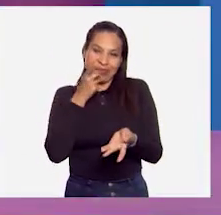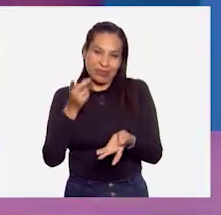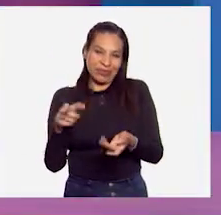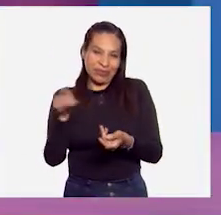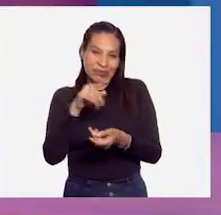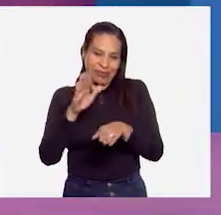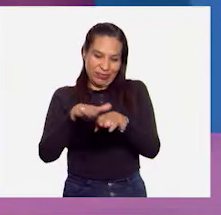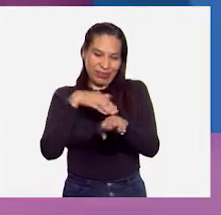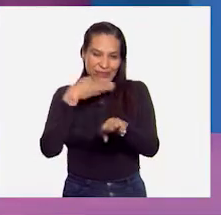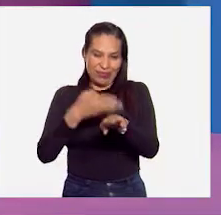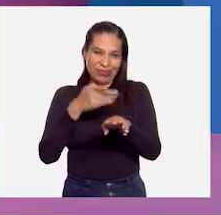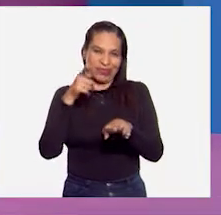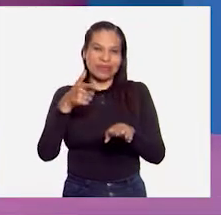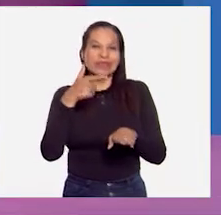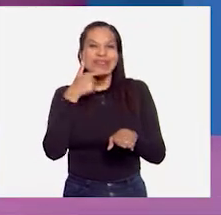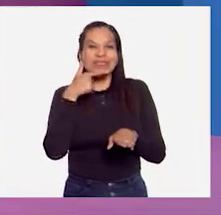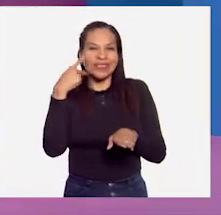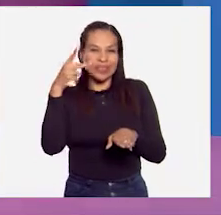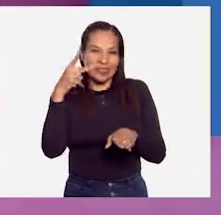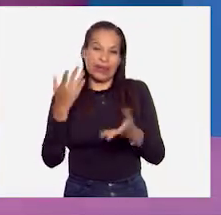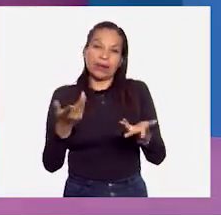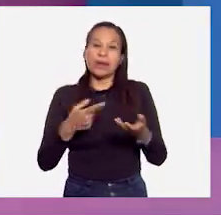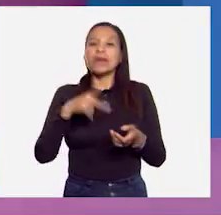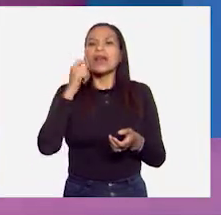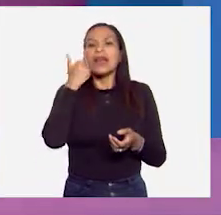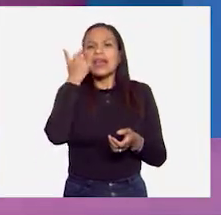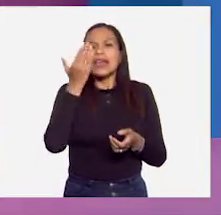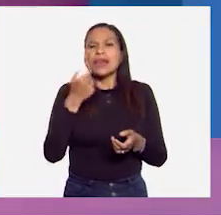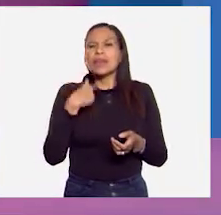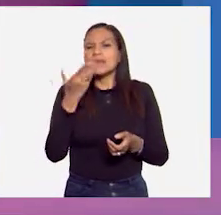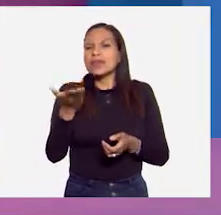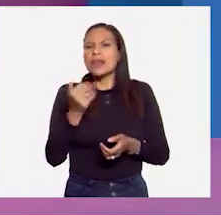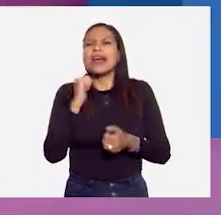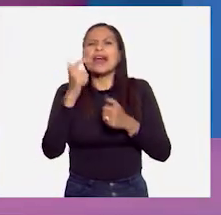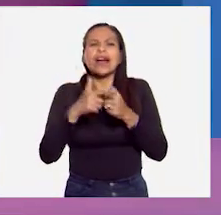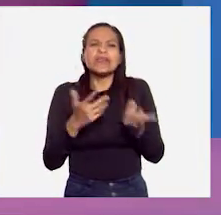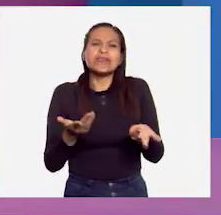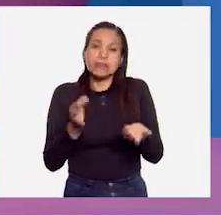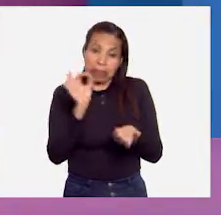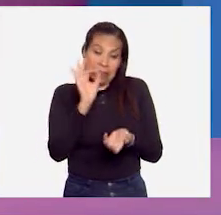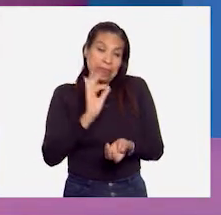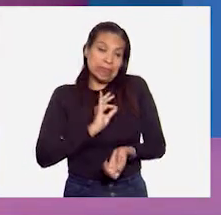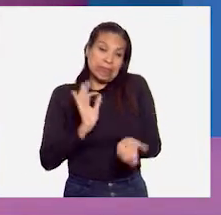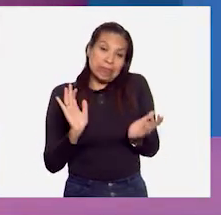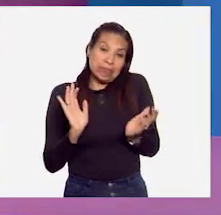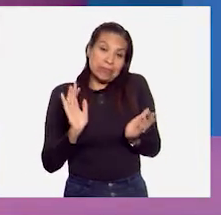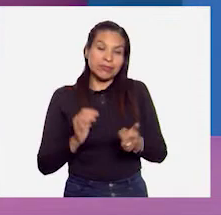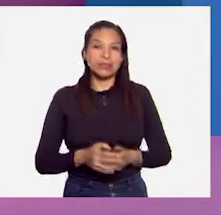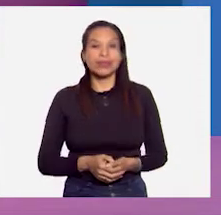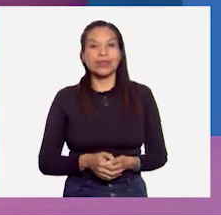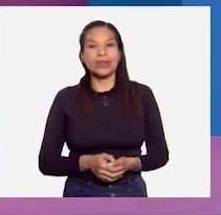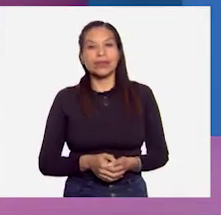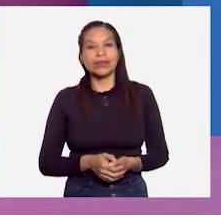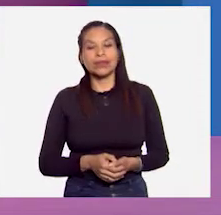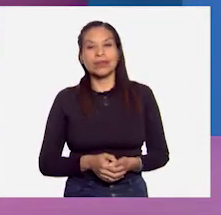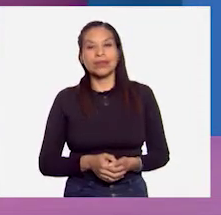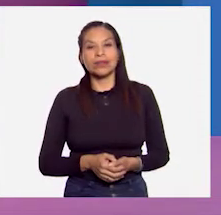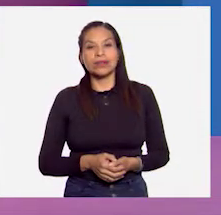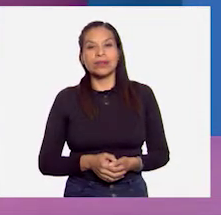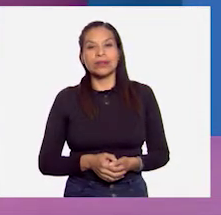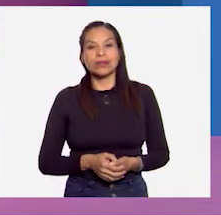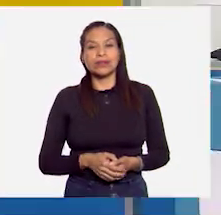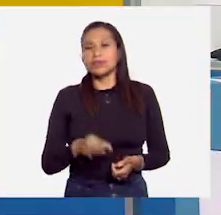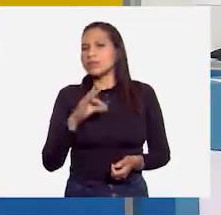los calcetines gringos. Pero es que le quiero pedir algo. A ver si es posible.